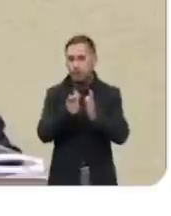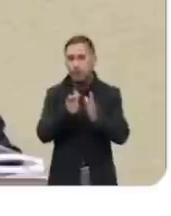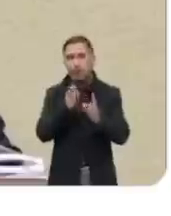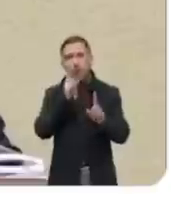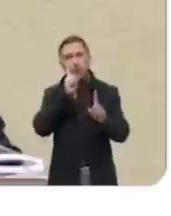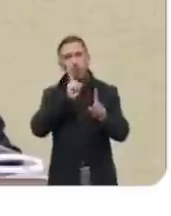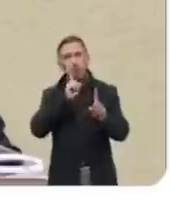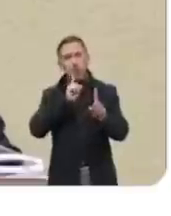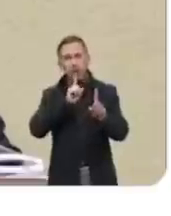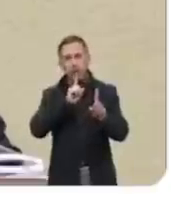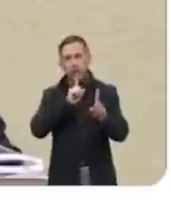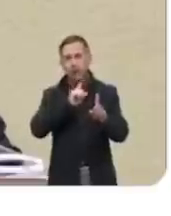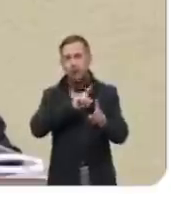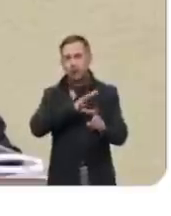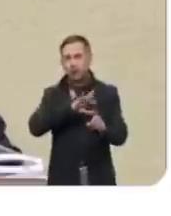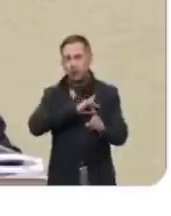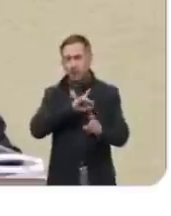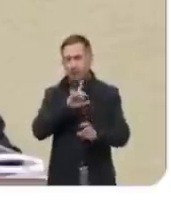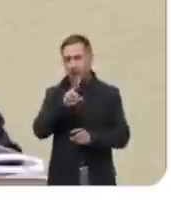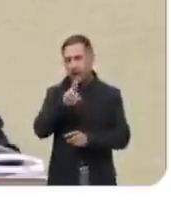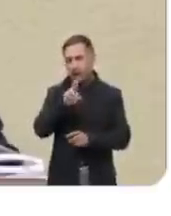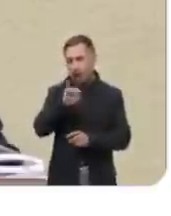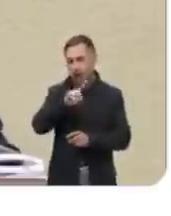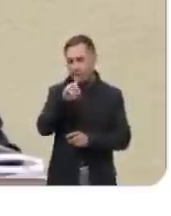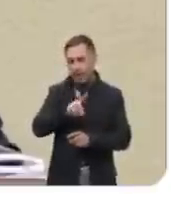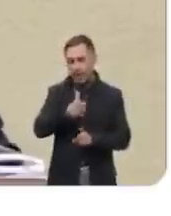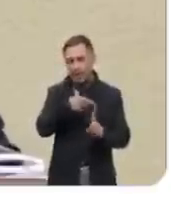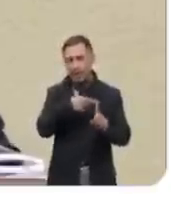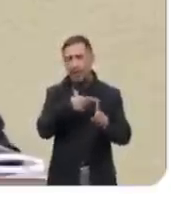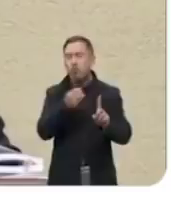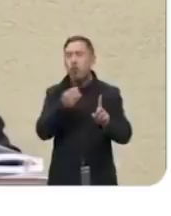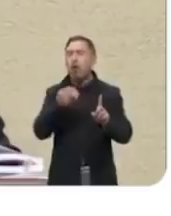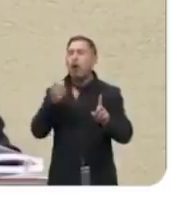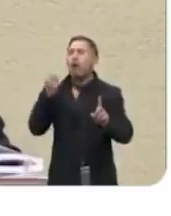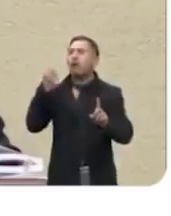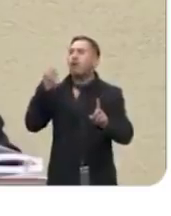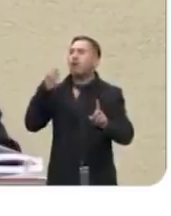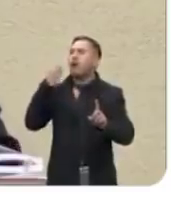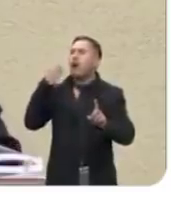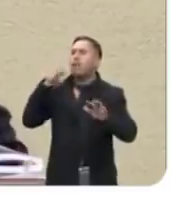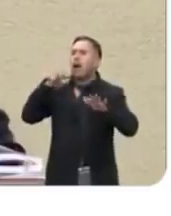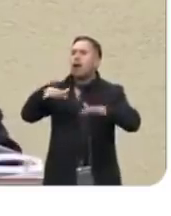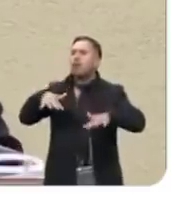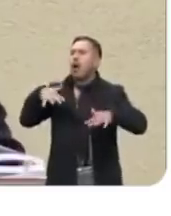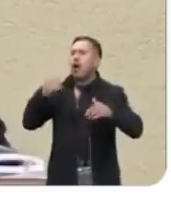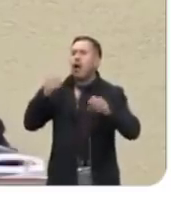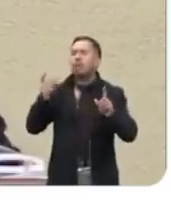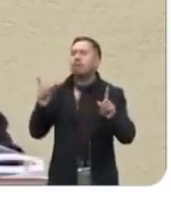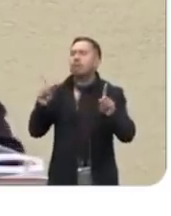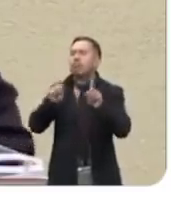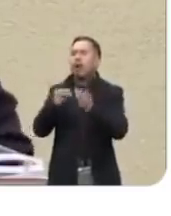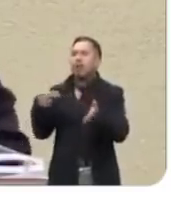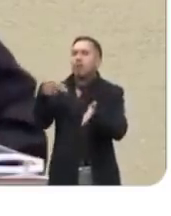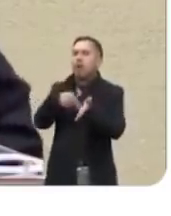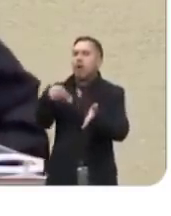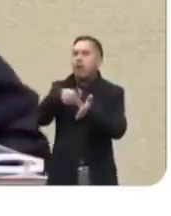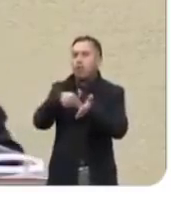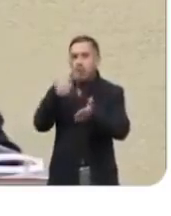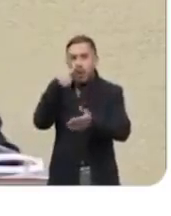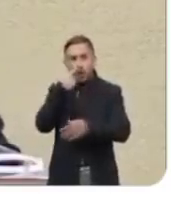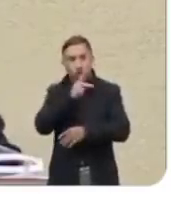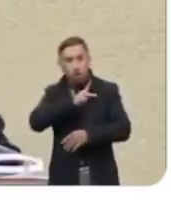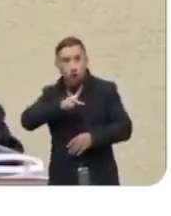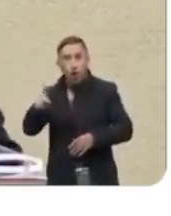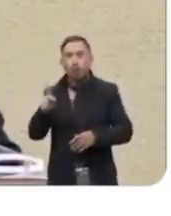ciudadana rodríguez en muchos actos de campaña en prácticamente todos hasta donde tengo entendido no sé si todos pero